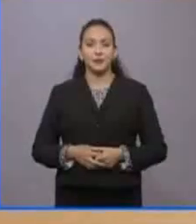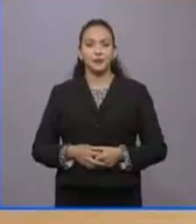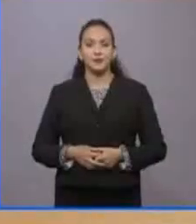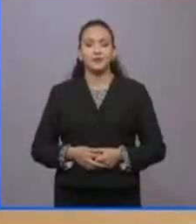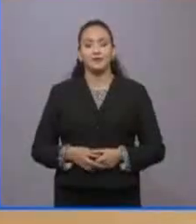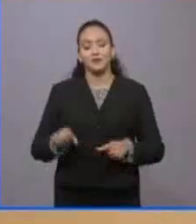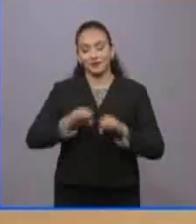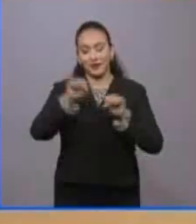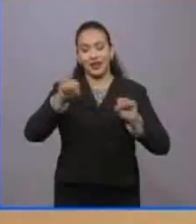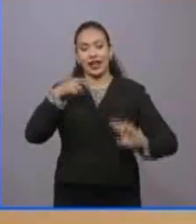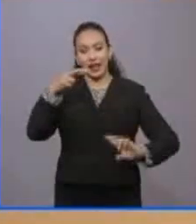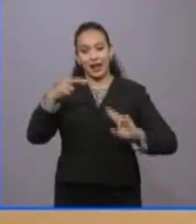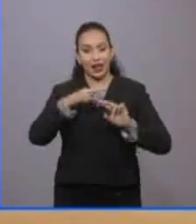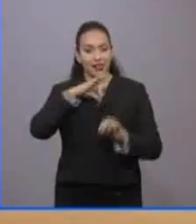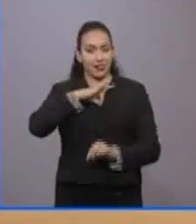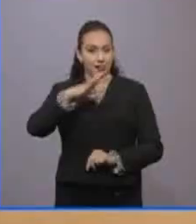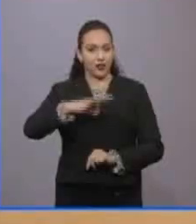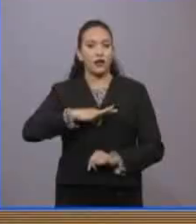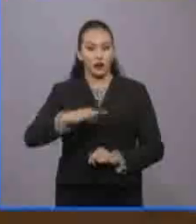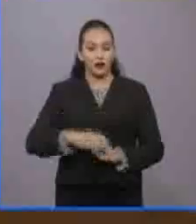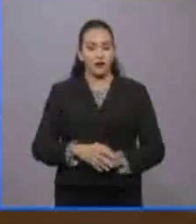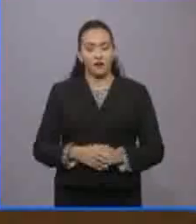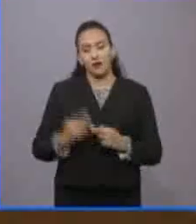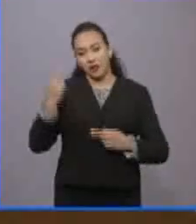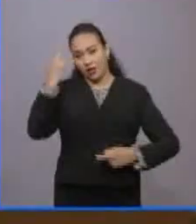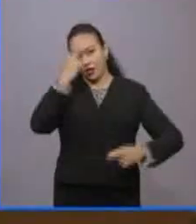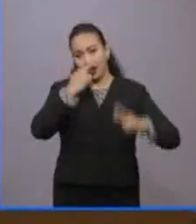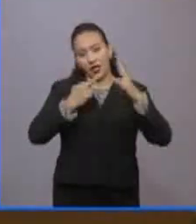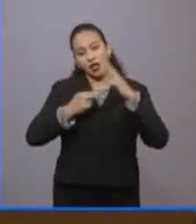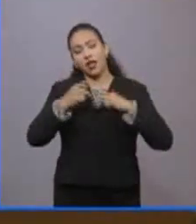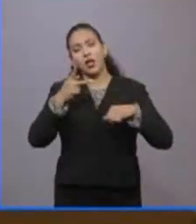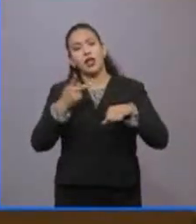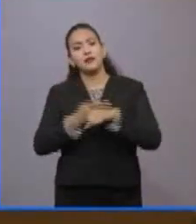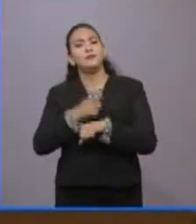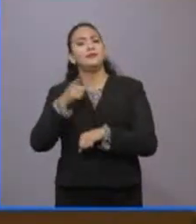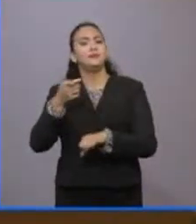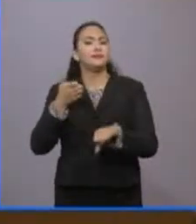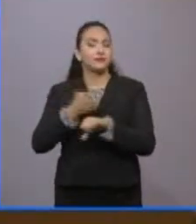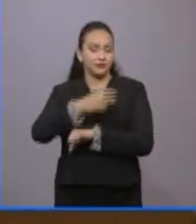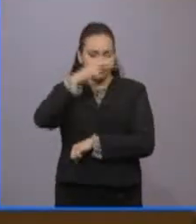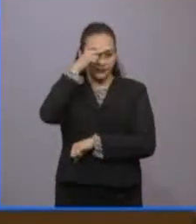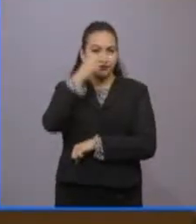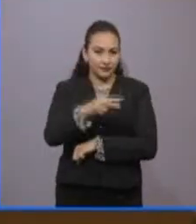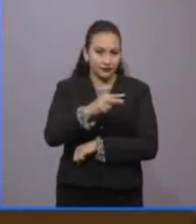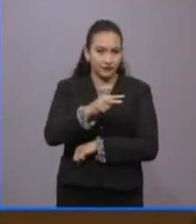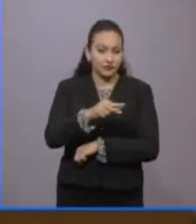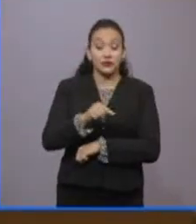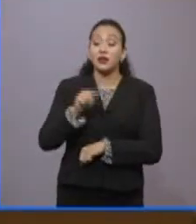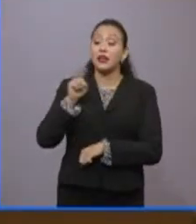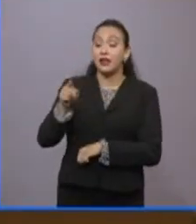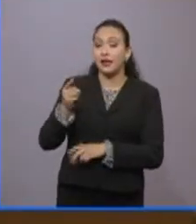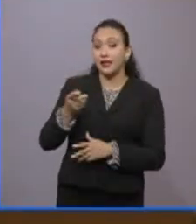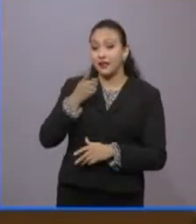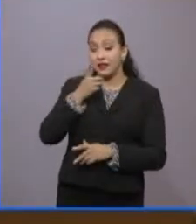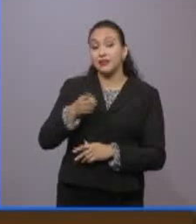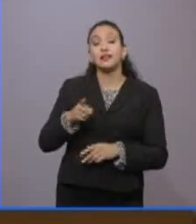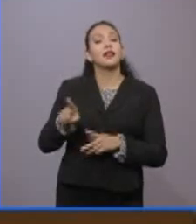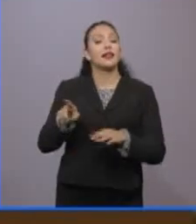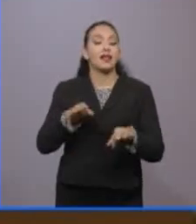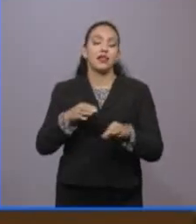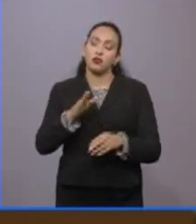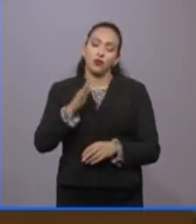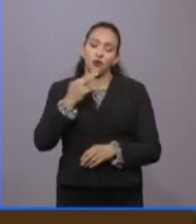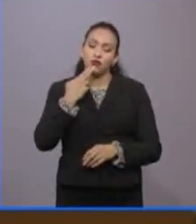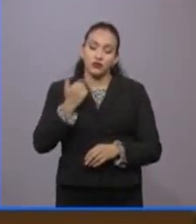La Sala Regional Toluca confirmó la determinación del Tribunal Electoral del Estado de México, con la que se declaró sin competencia